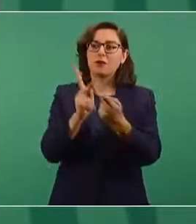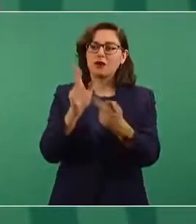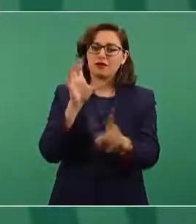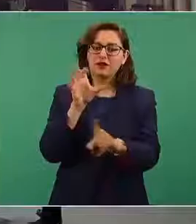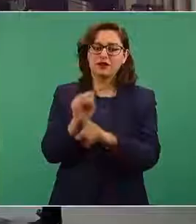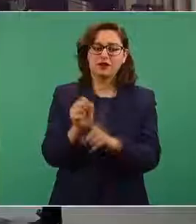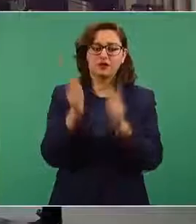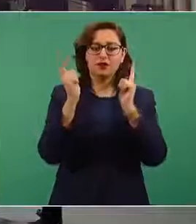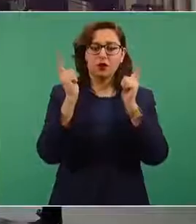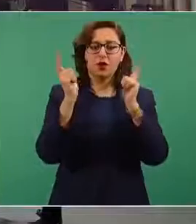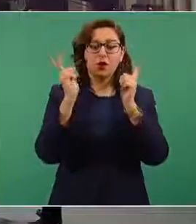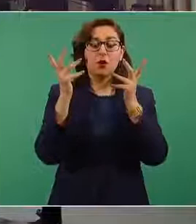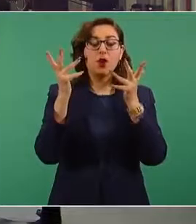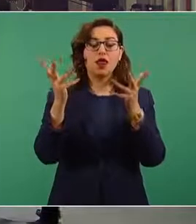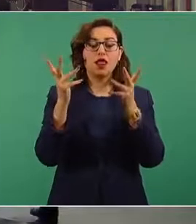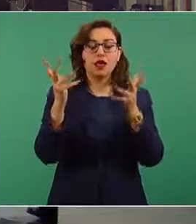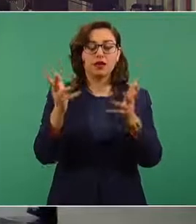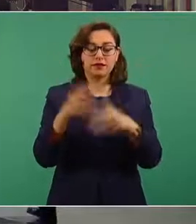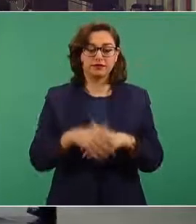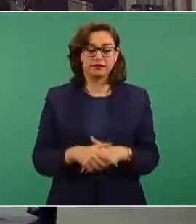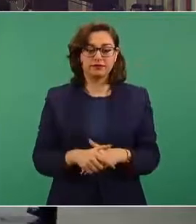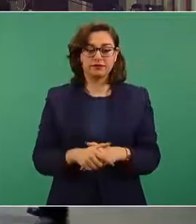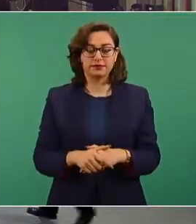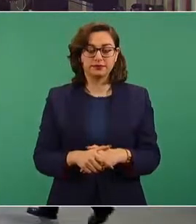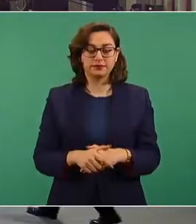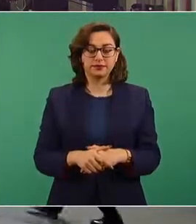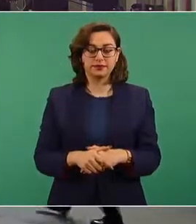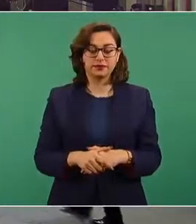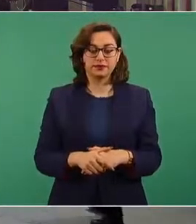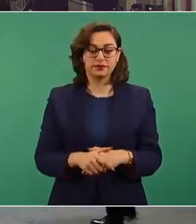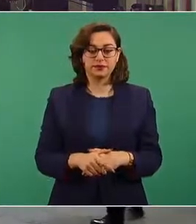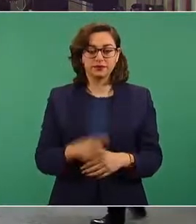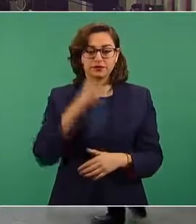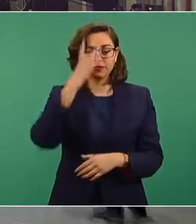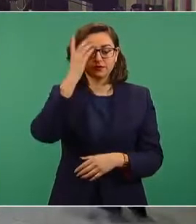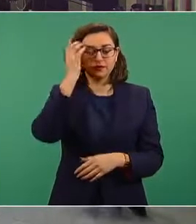perfecta. Sí, y